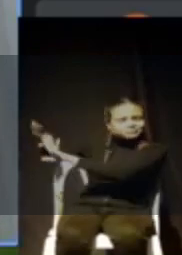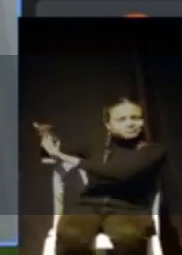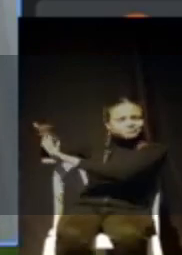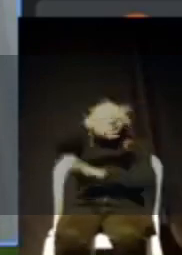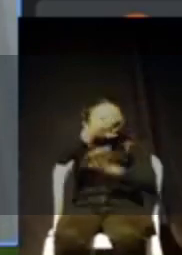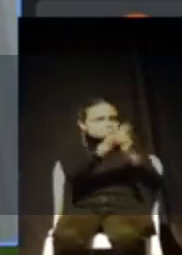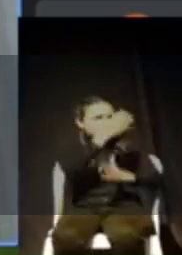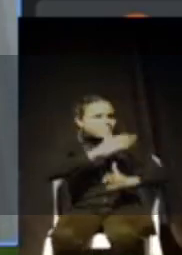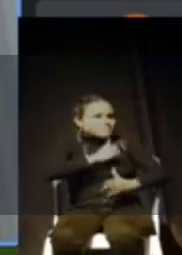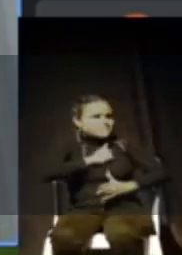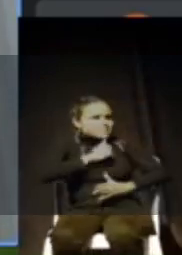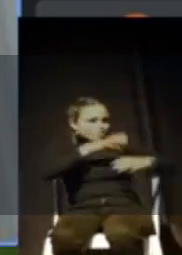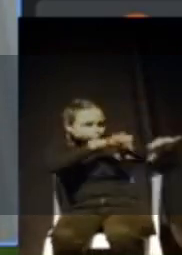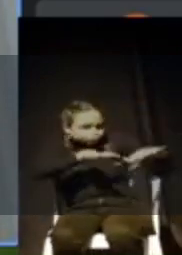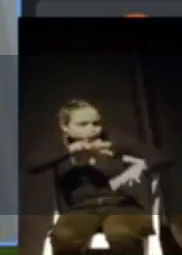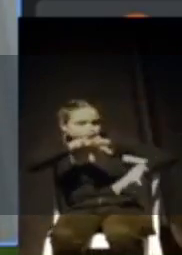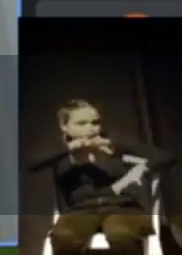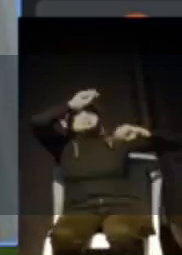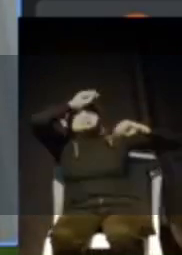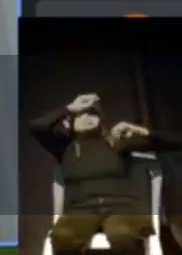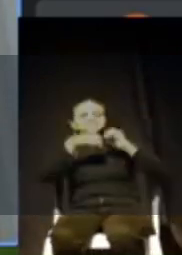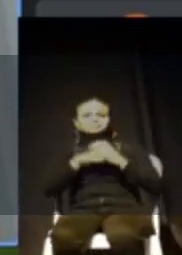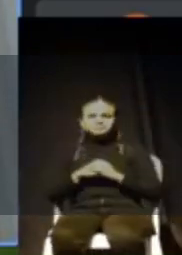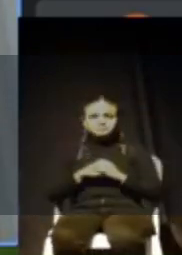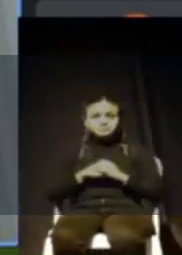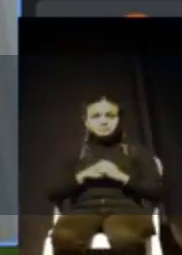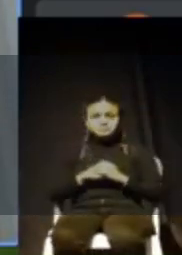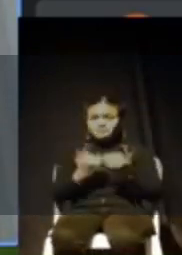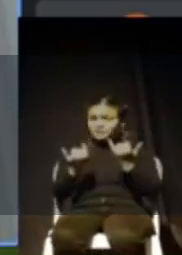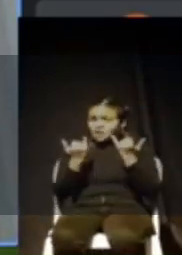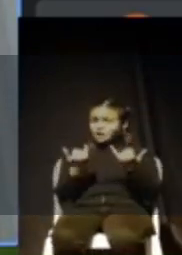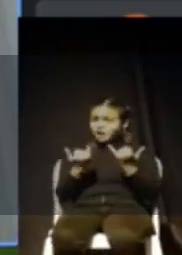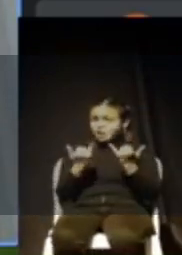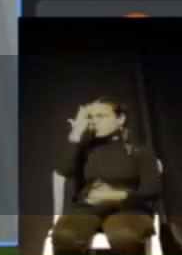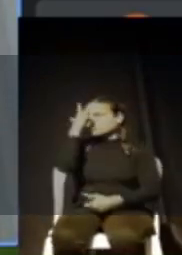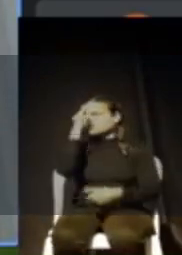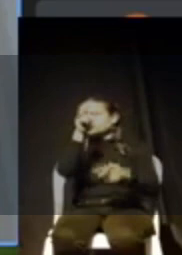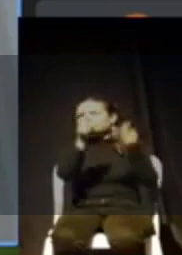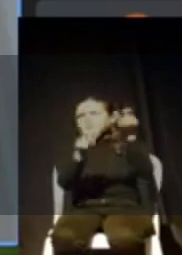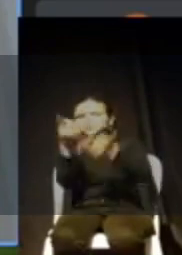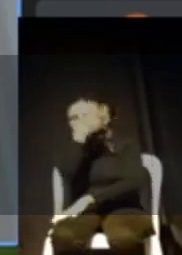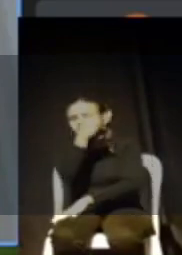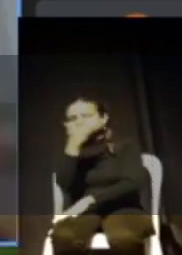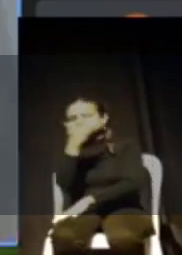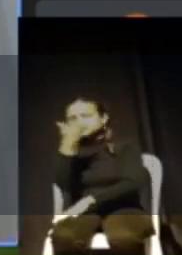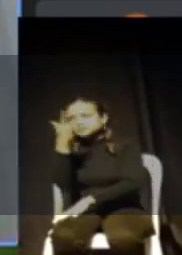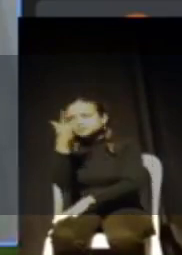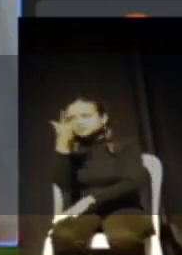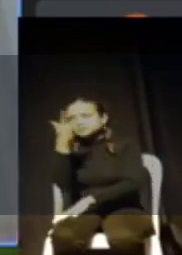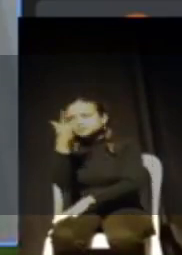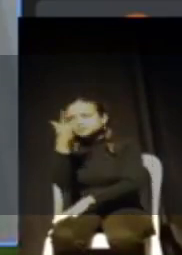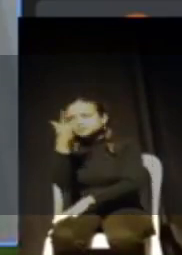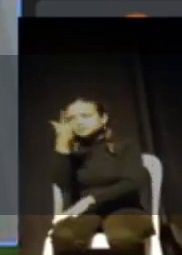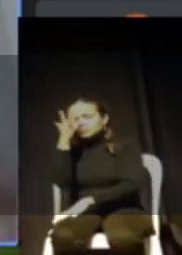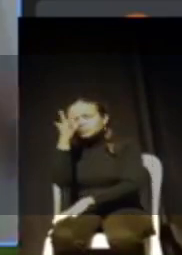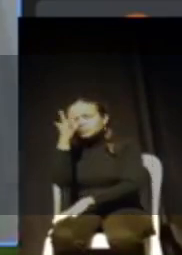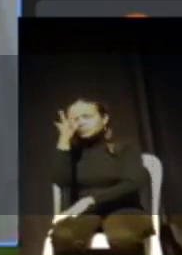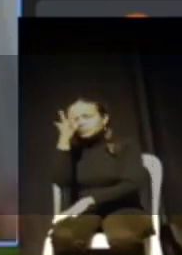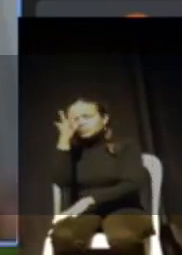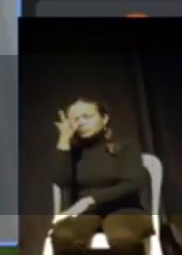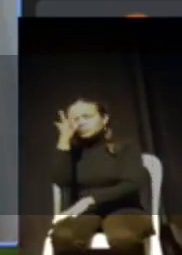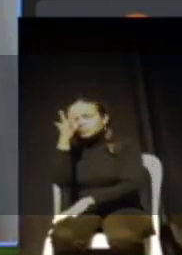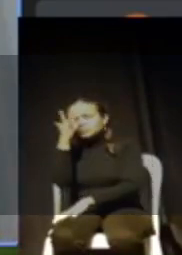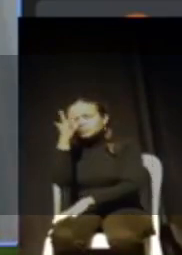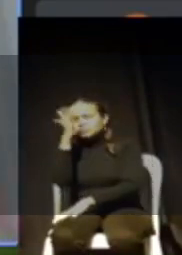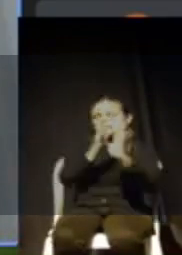apartado, debemos plantear que, aunque la cátedra de estudios afrocolombianos aparentemente no contiene la potencia o